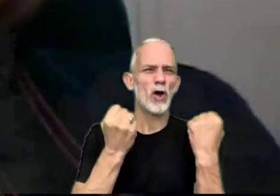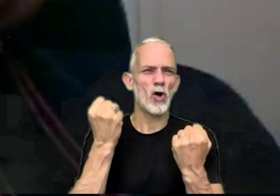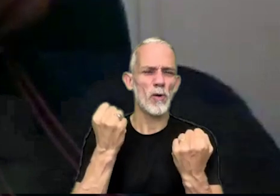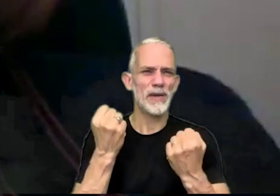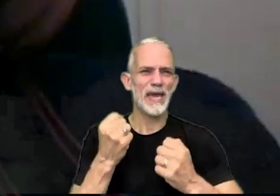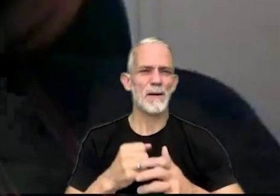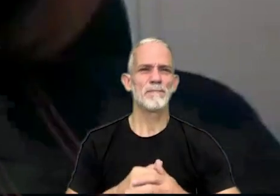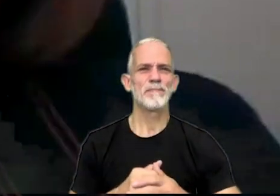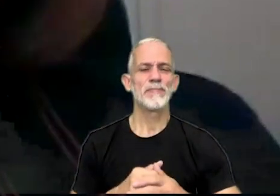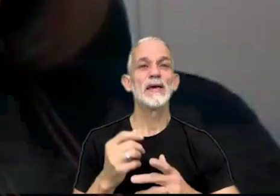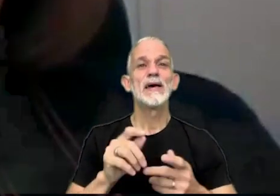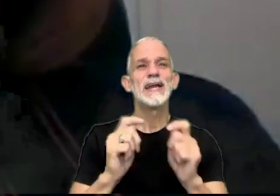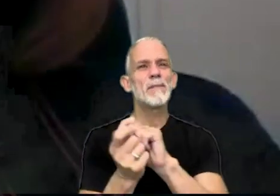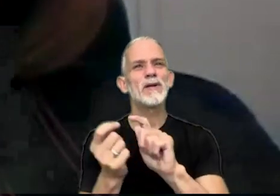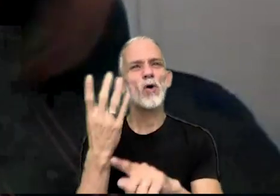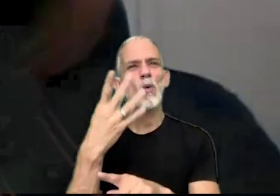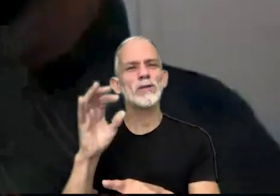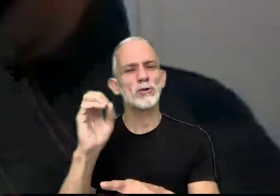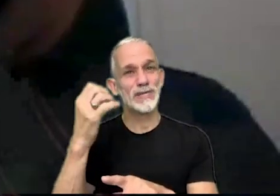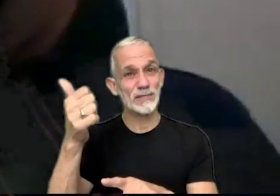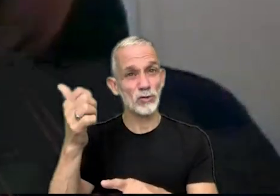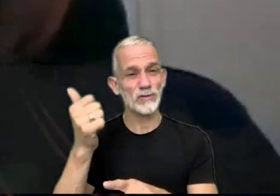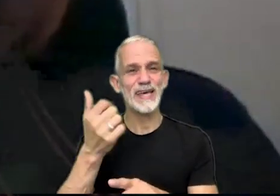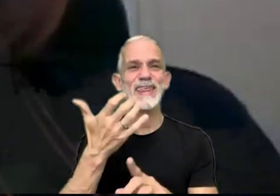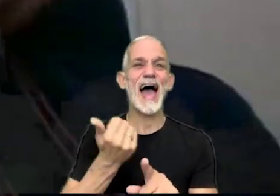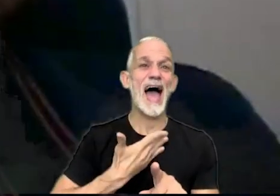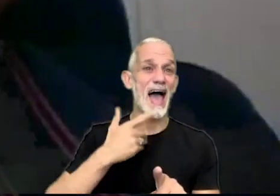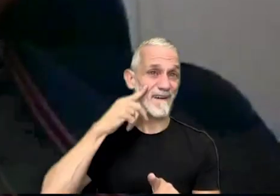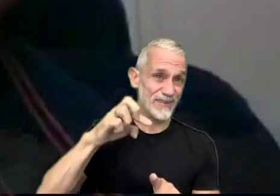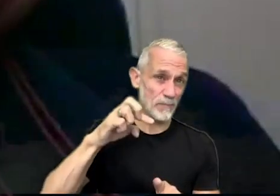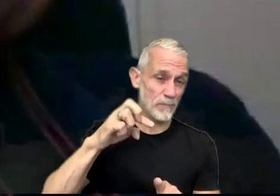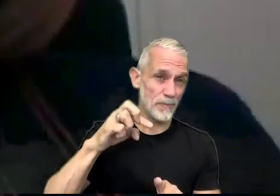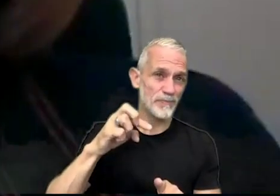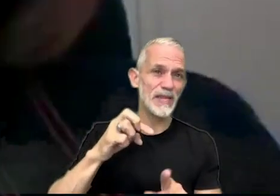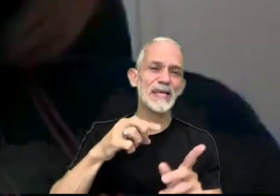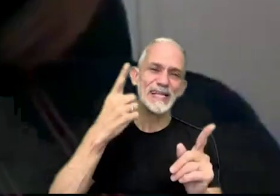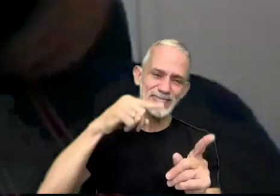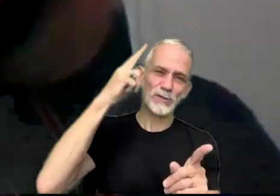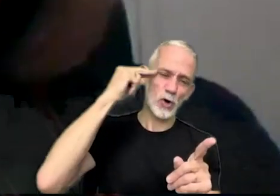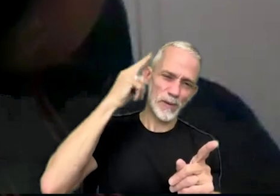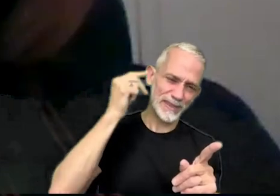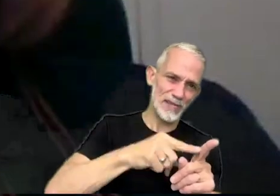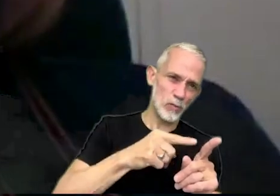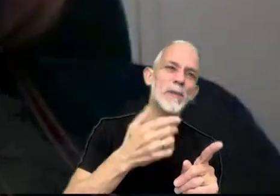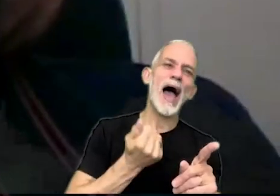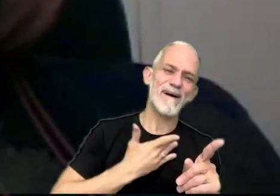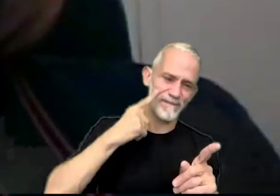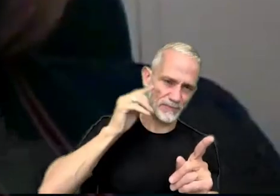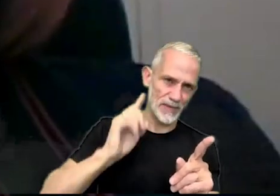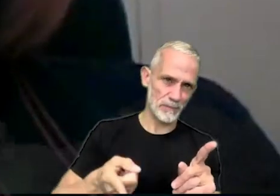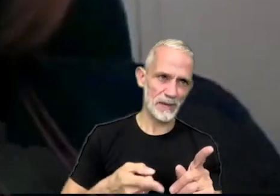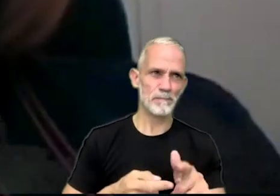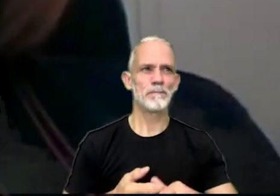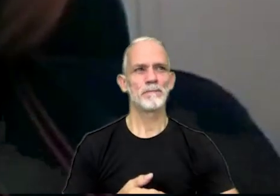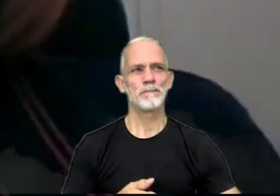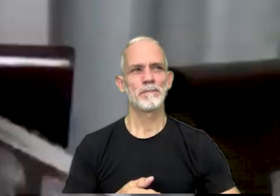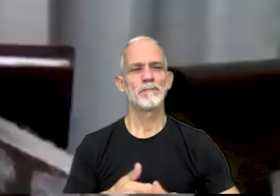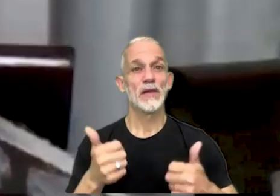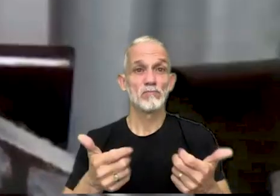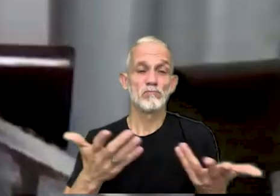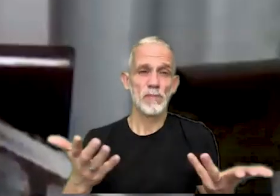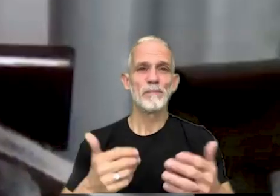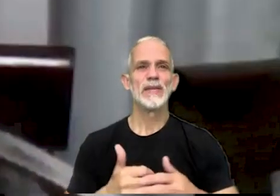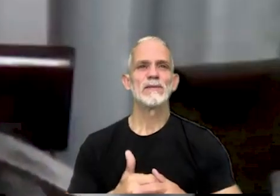Economía. al Ministerio Reemplazó de a la Economía. 406 de AFIP, este 199 de AFIP también. Está